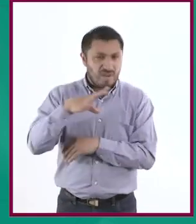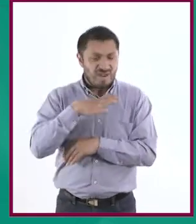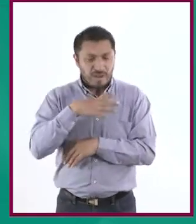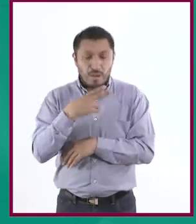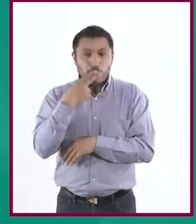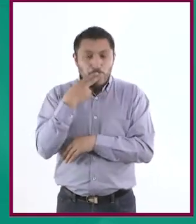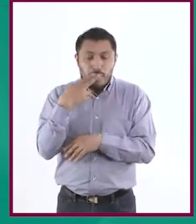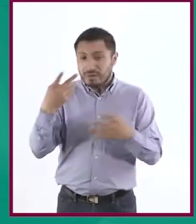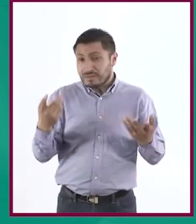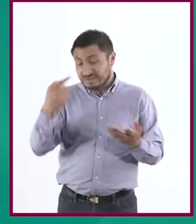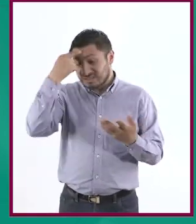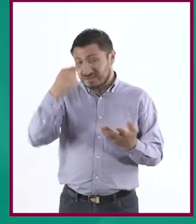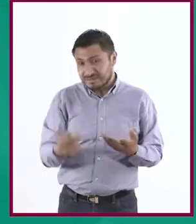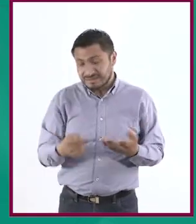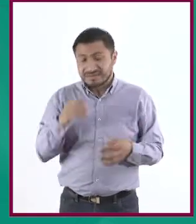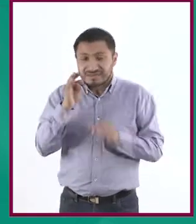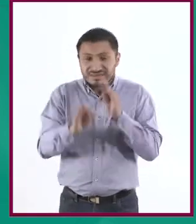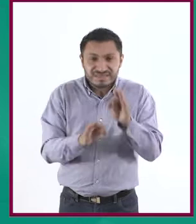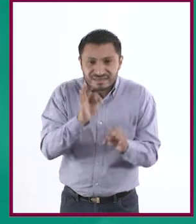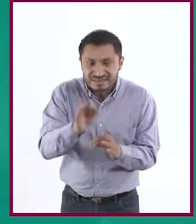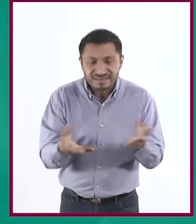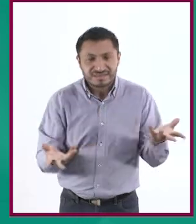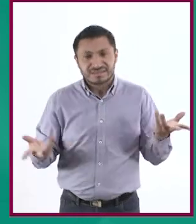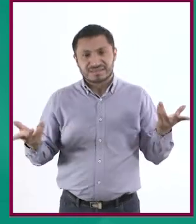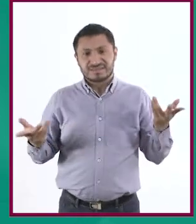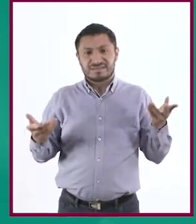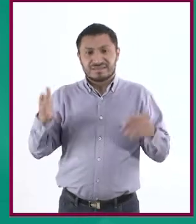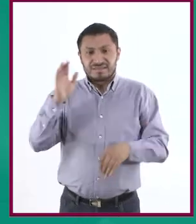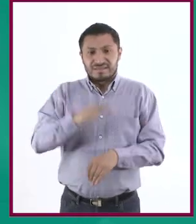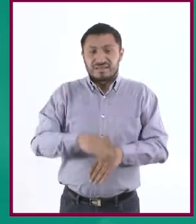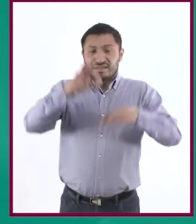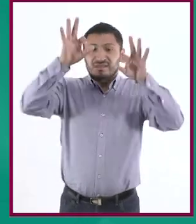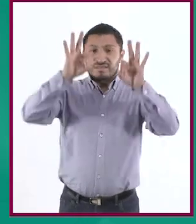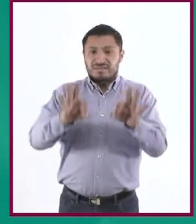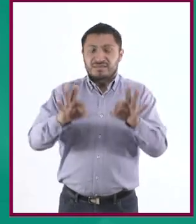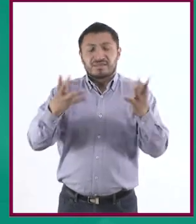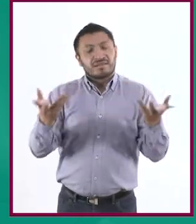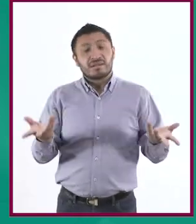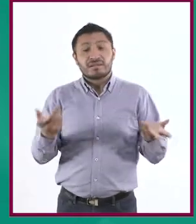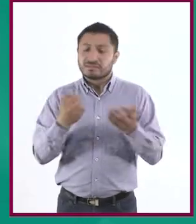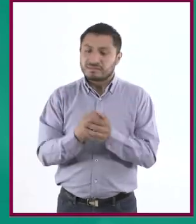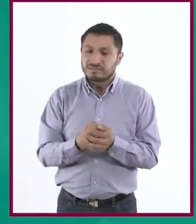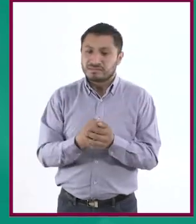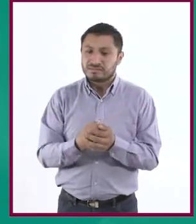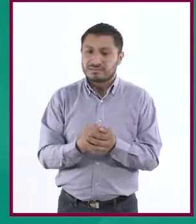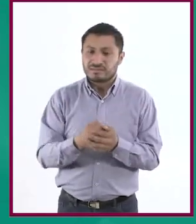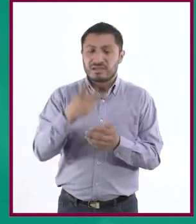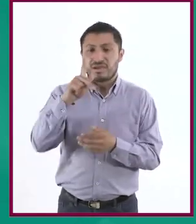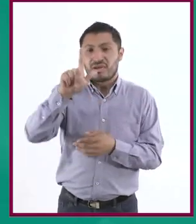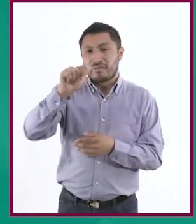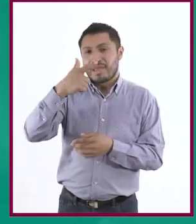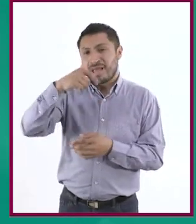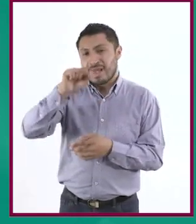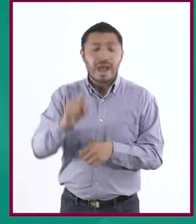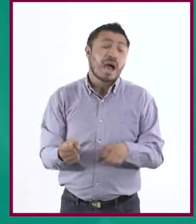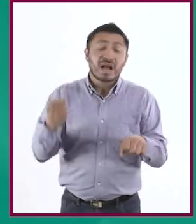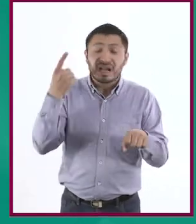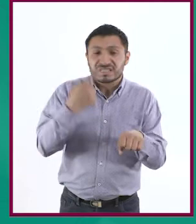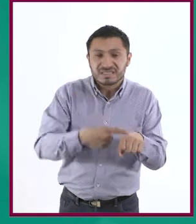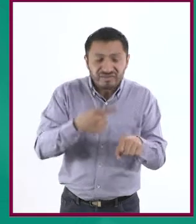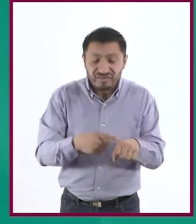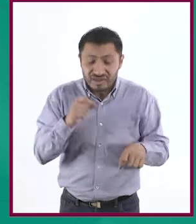usarse para tratar más precisamente plagas, enfermedades de